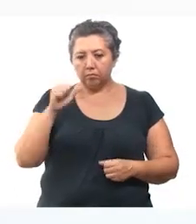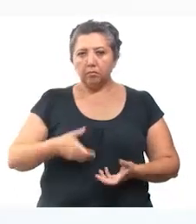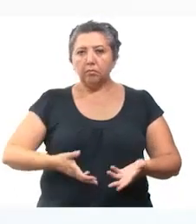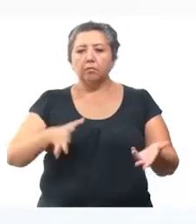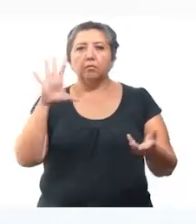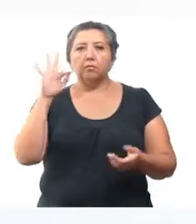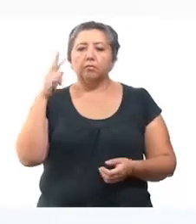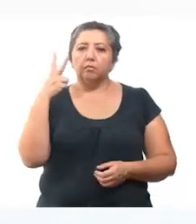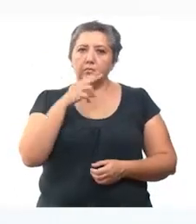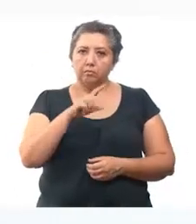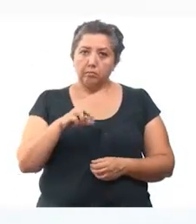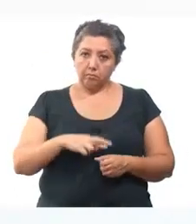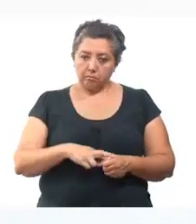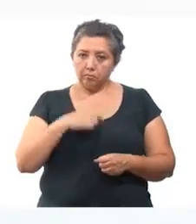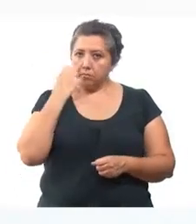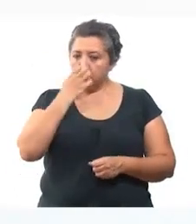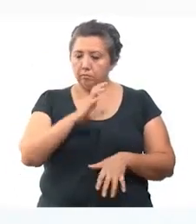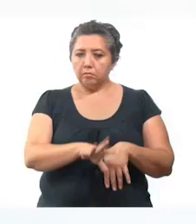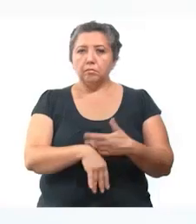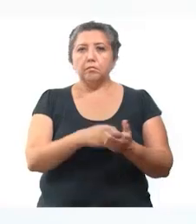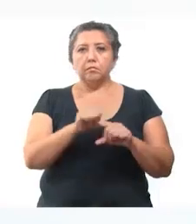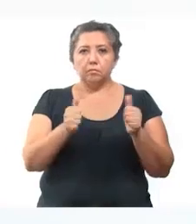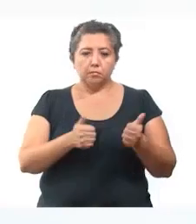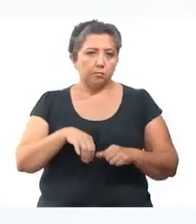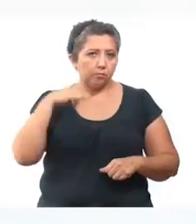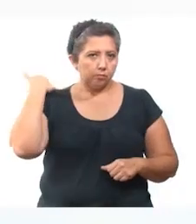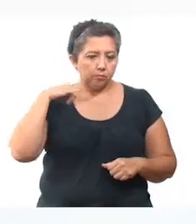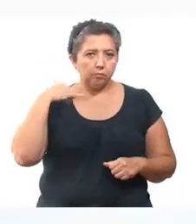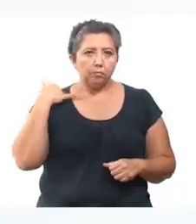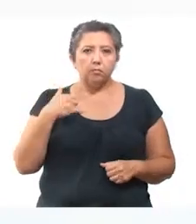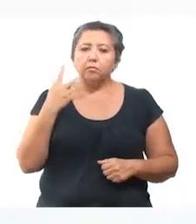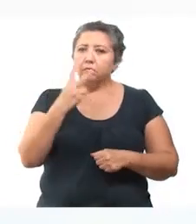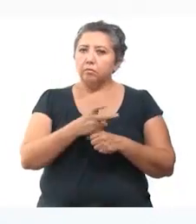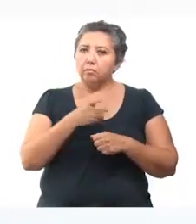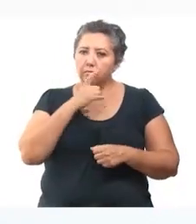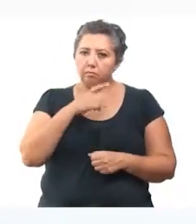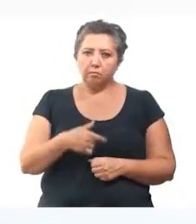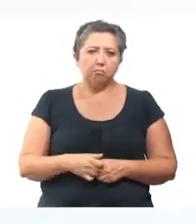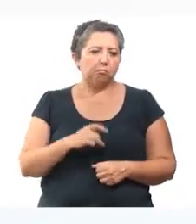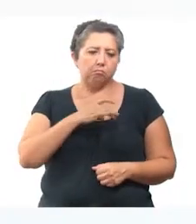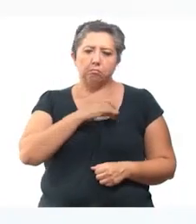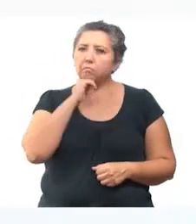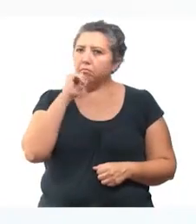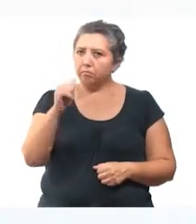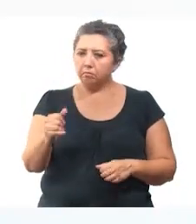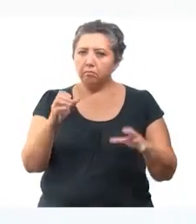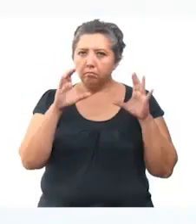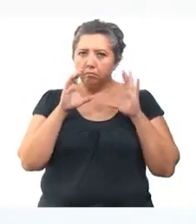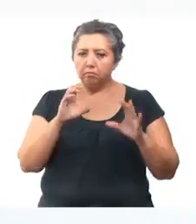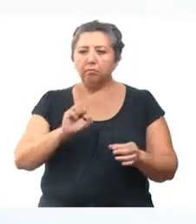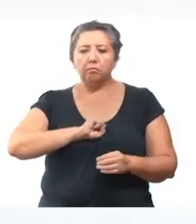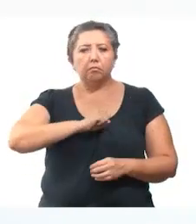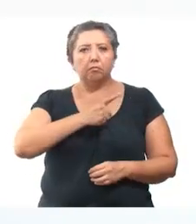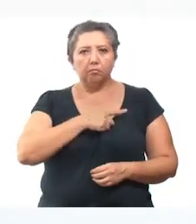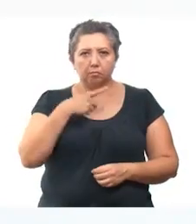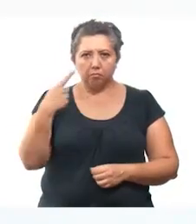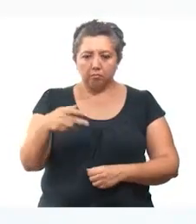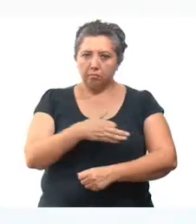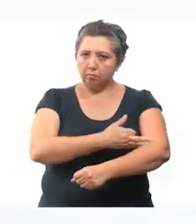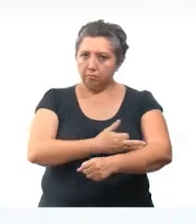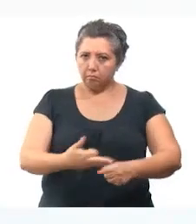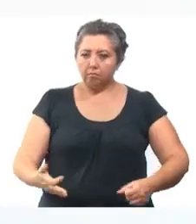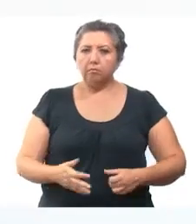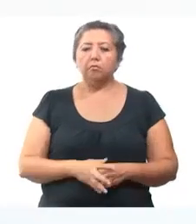calle 42 Sur y la Escuela Superior de Artes de Yucatán. Los invitamos a vacunarse sin temor para proteger nuestra salud y la de